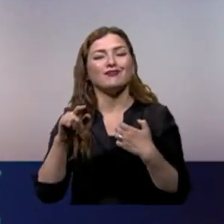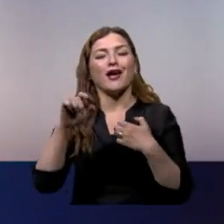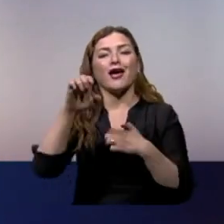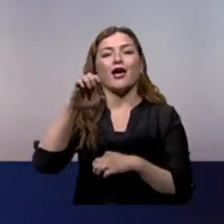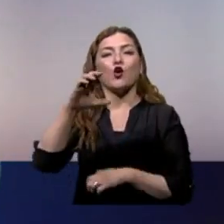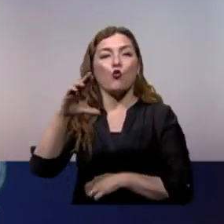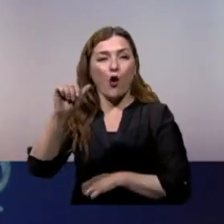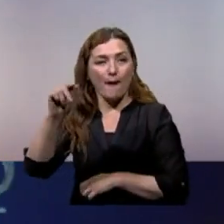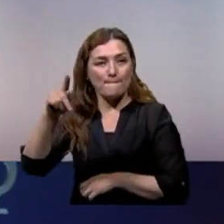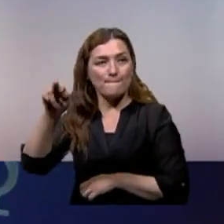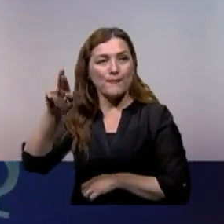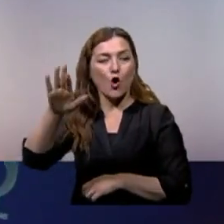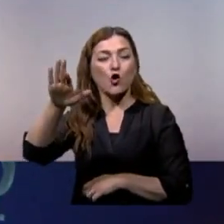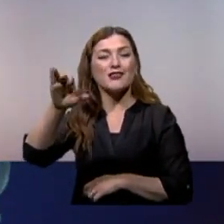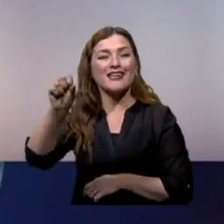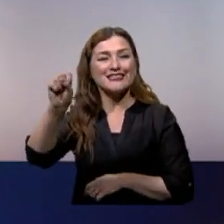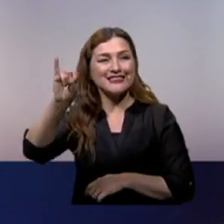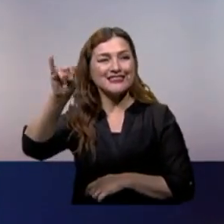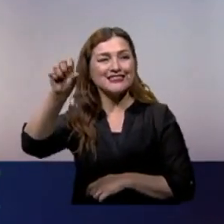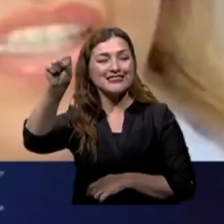Ecuaprótesis.